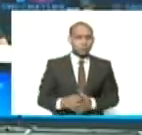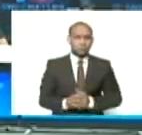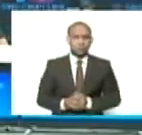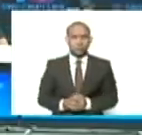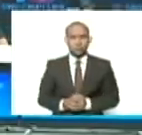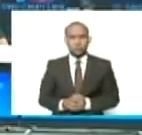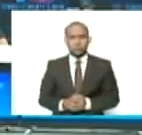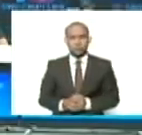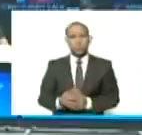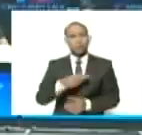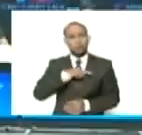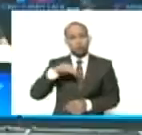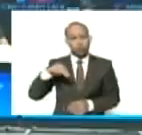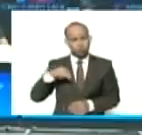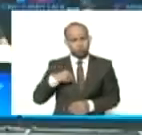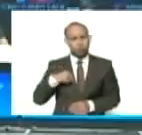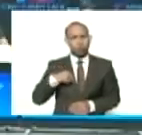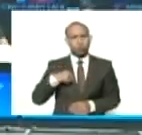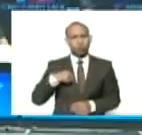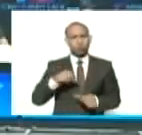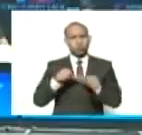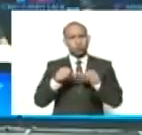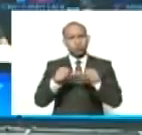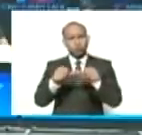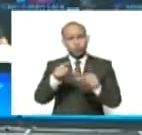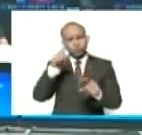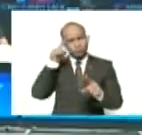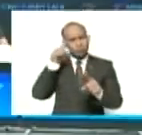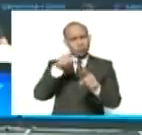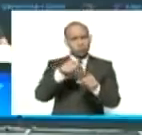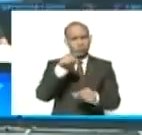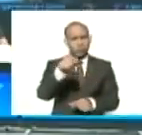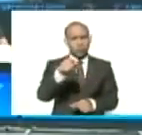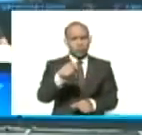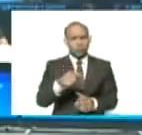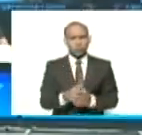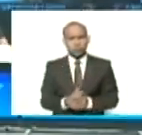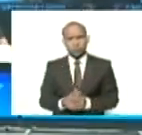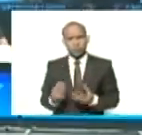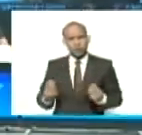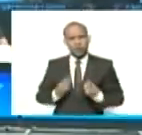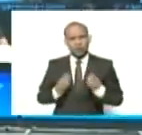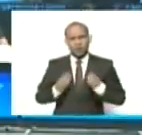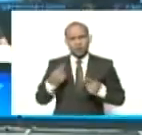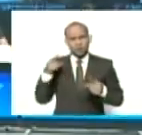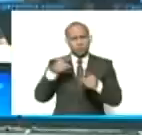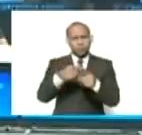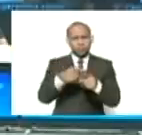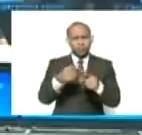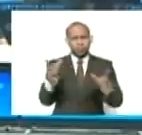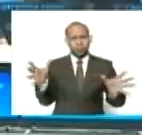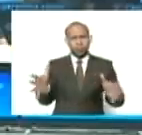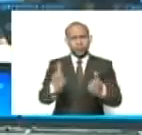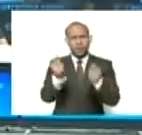y estamos avanzando firmemente en eso, por la vía de la recuperación de las exportaciones.